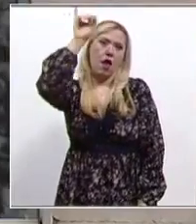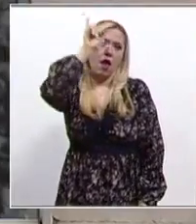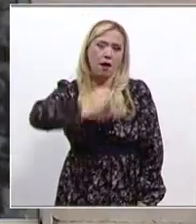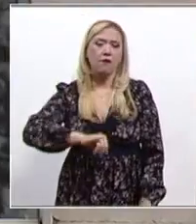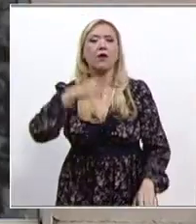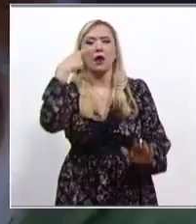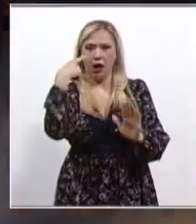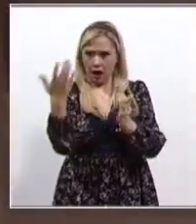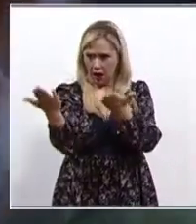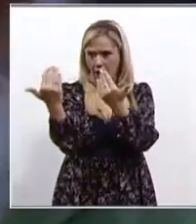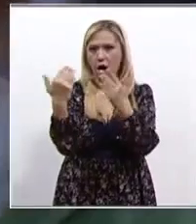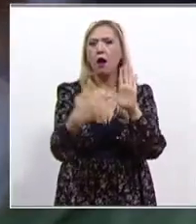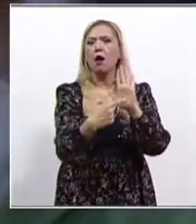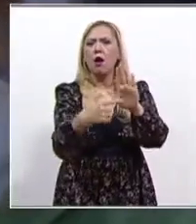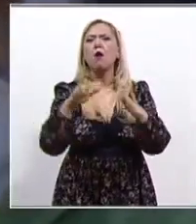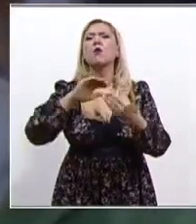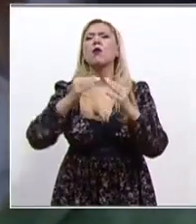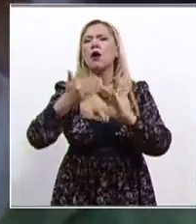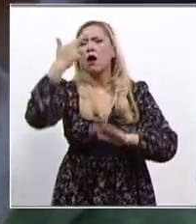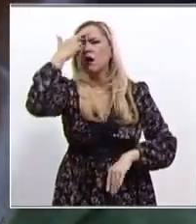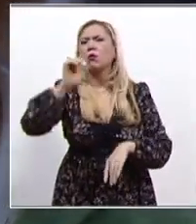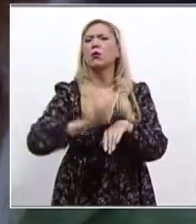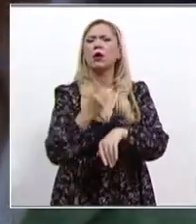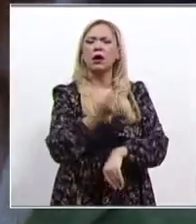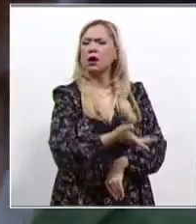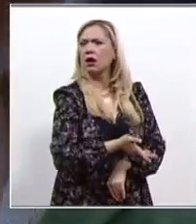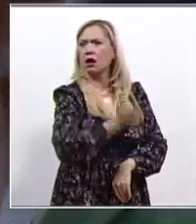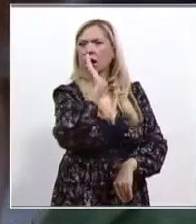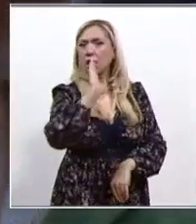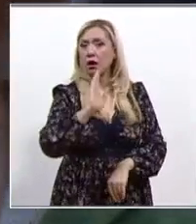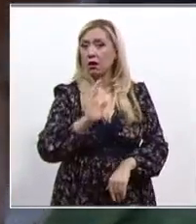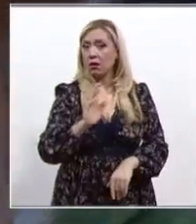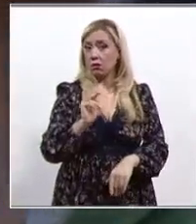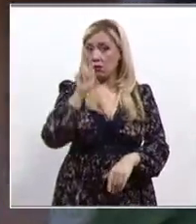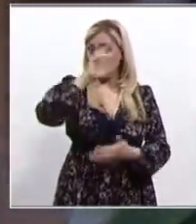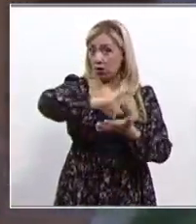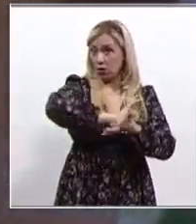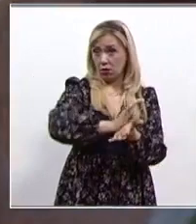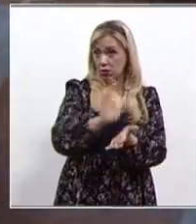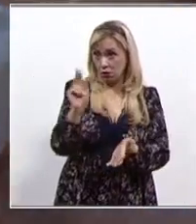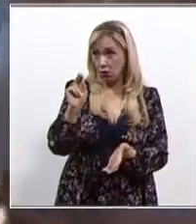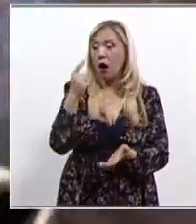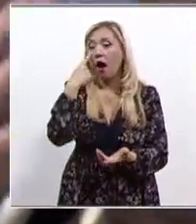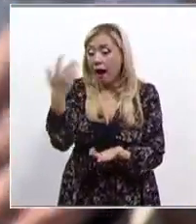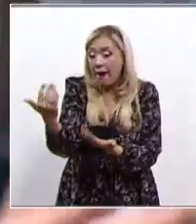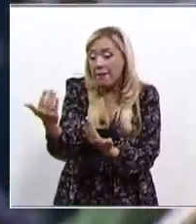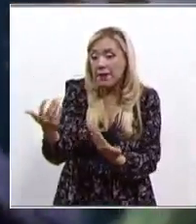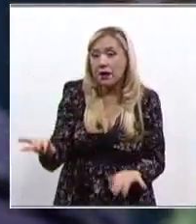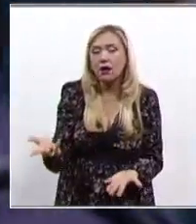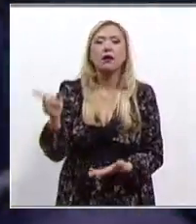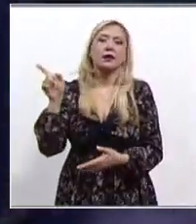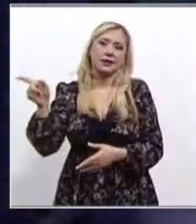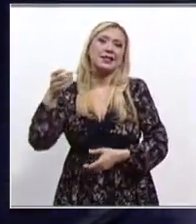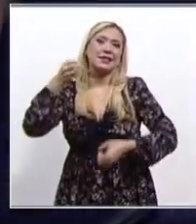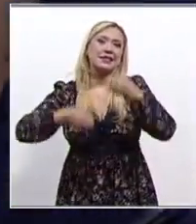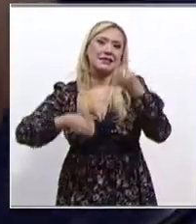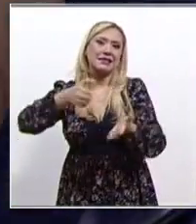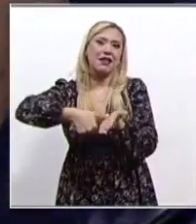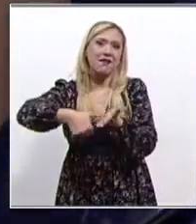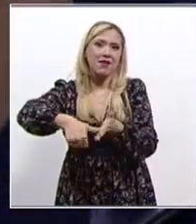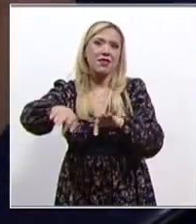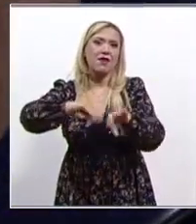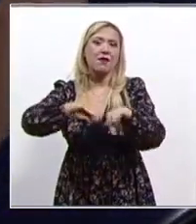no fue esa la causa del despido. Este criterio lo estableció el Segundo Tribunal Colegiado en Materia Civil y de Trabajo